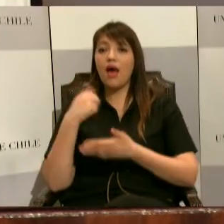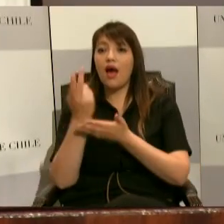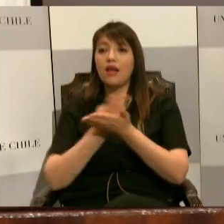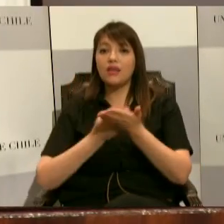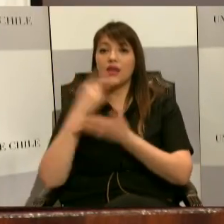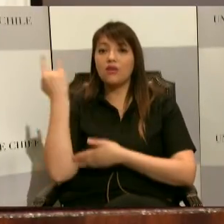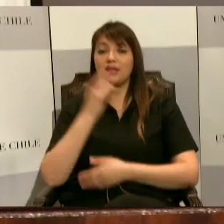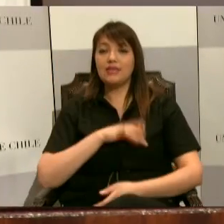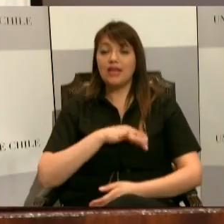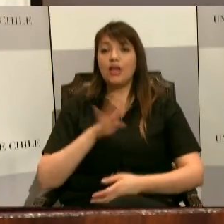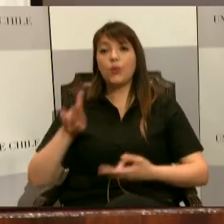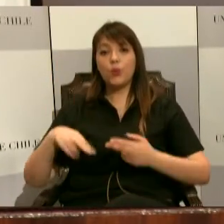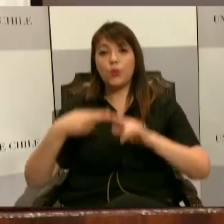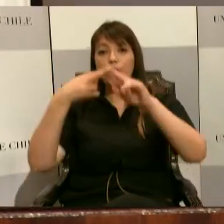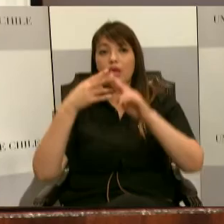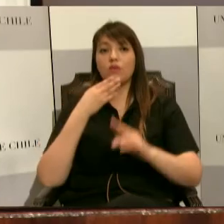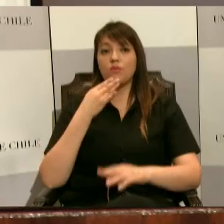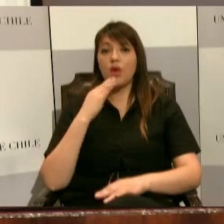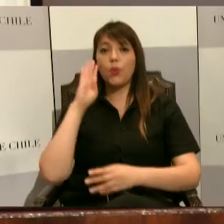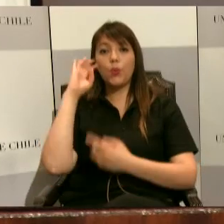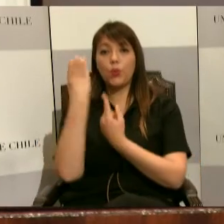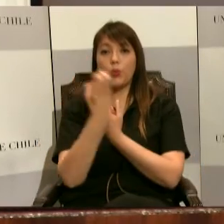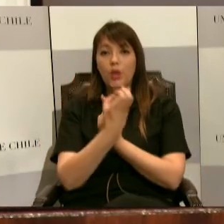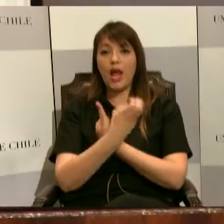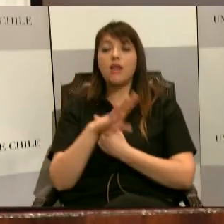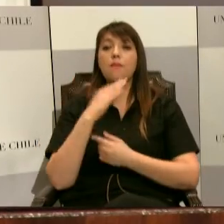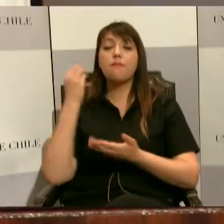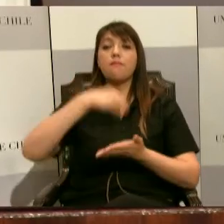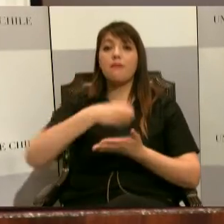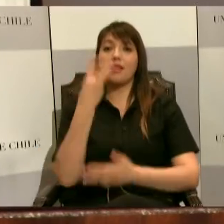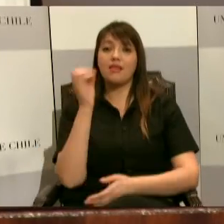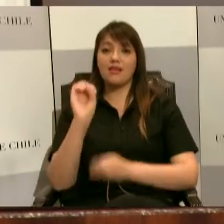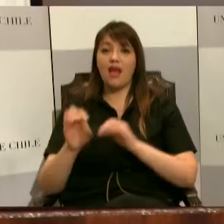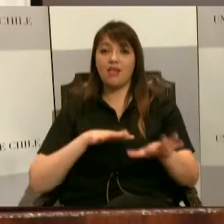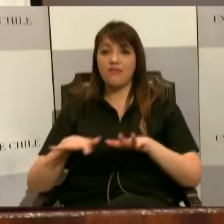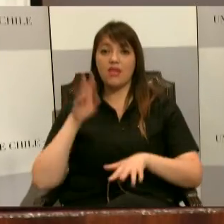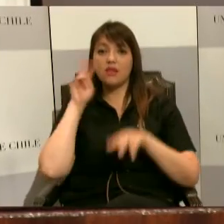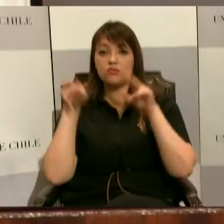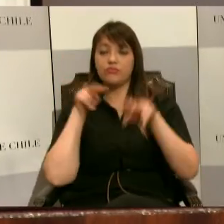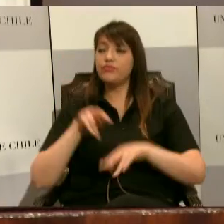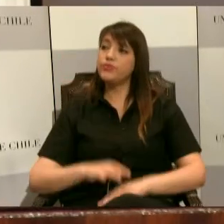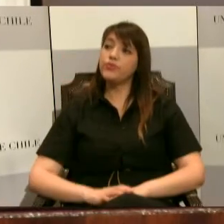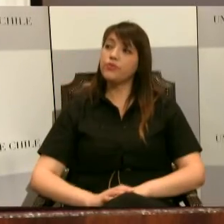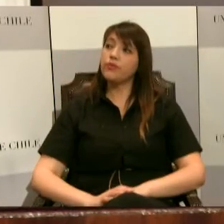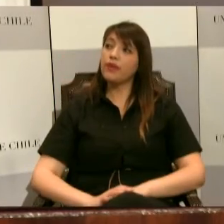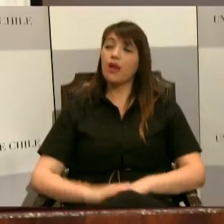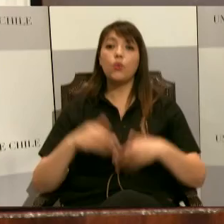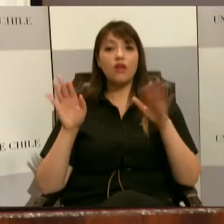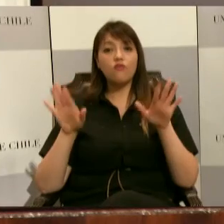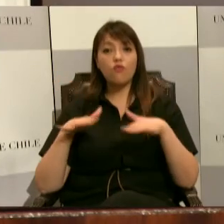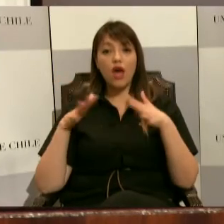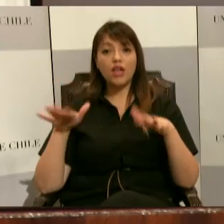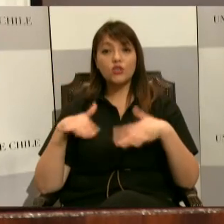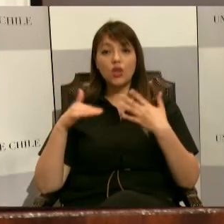la Universidad de Chile, constituyendo un circuito cultural donde se presentaron más de 30 actividades de exhibición y reflexión. En un esfuerzo por vincular